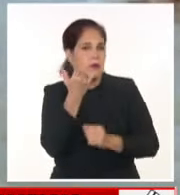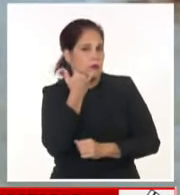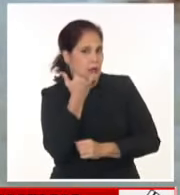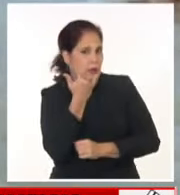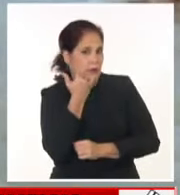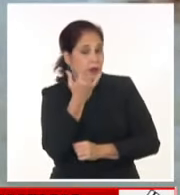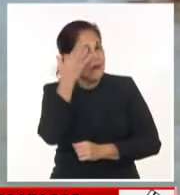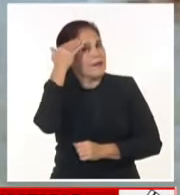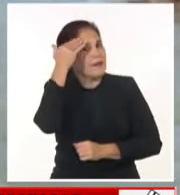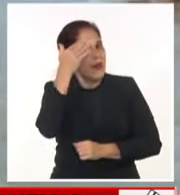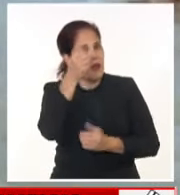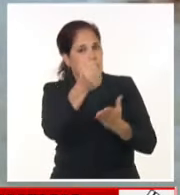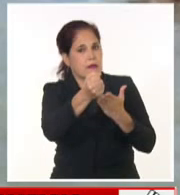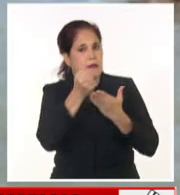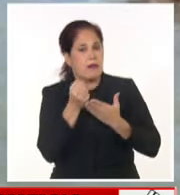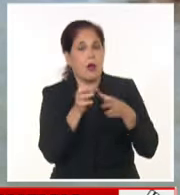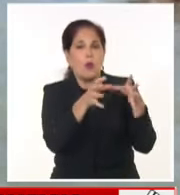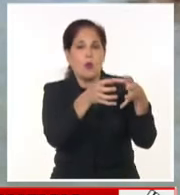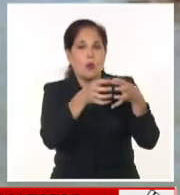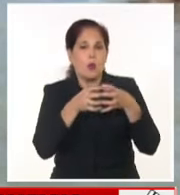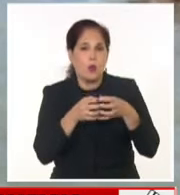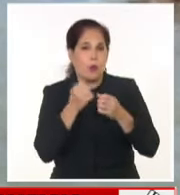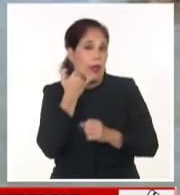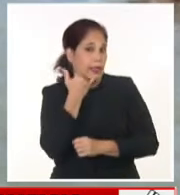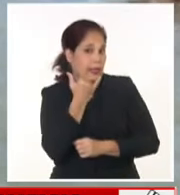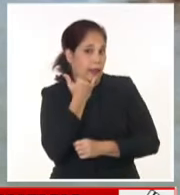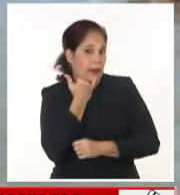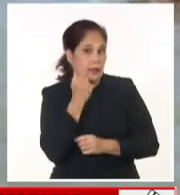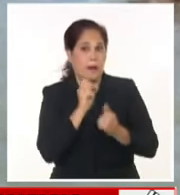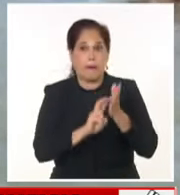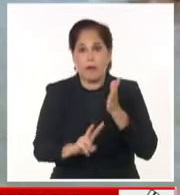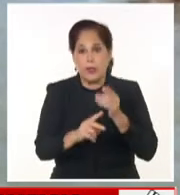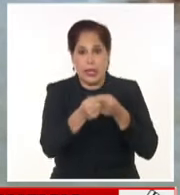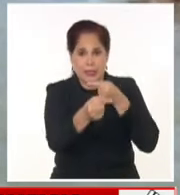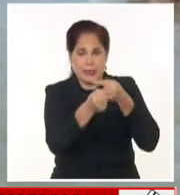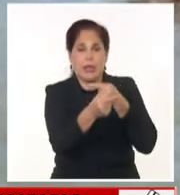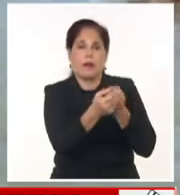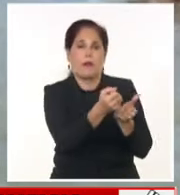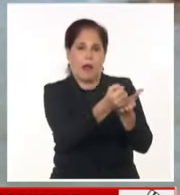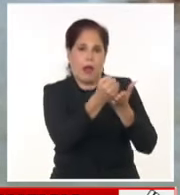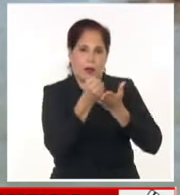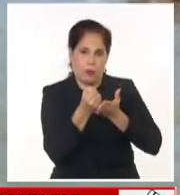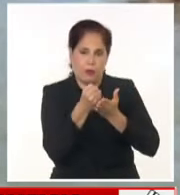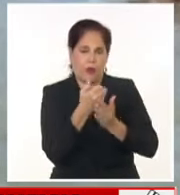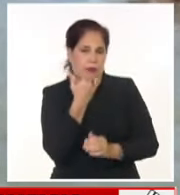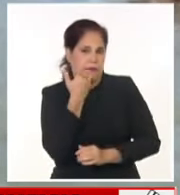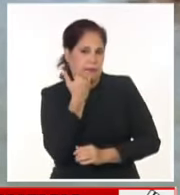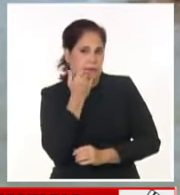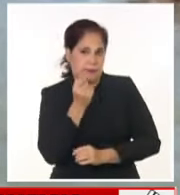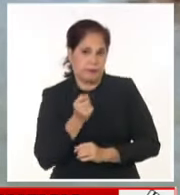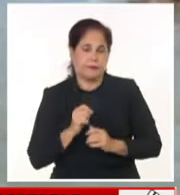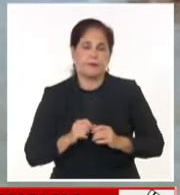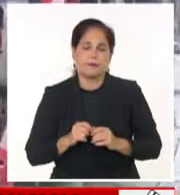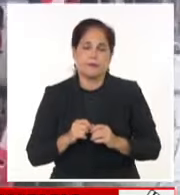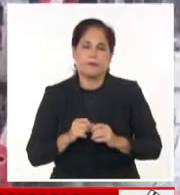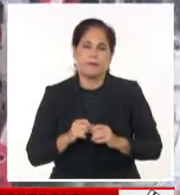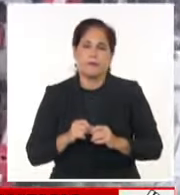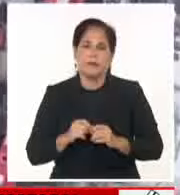gracias a la colaboración de brigadas de Texas de provincias cercanas. Veamos el reporte que llega desde Primada